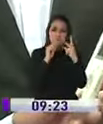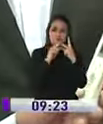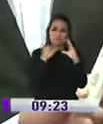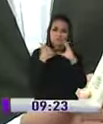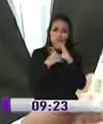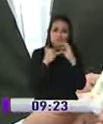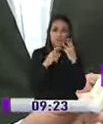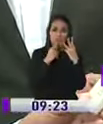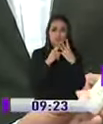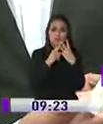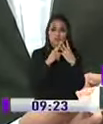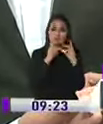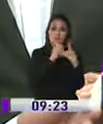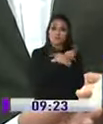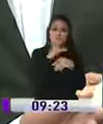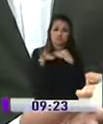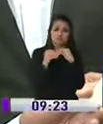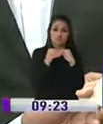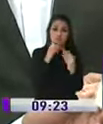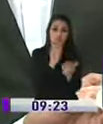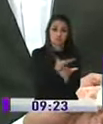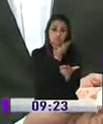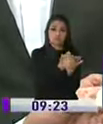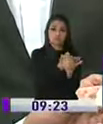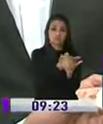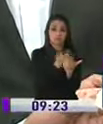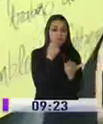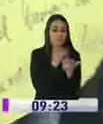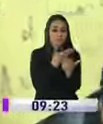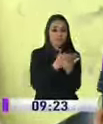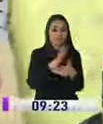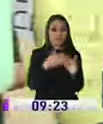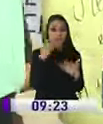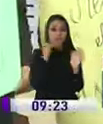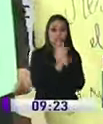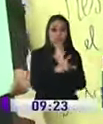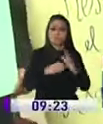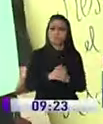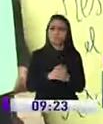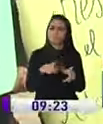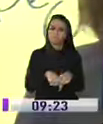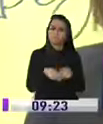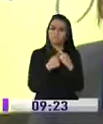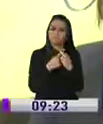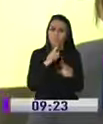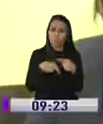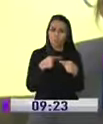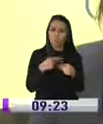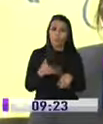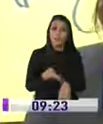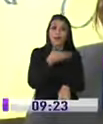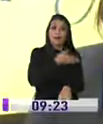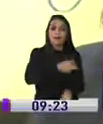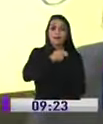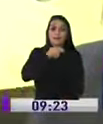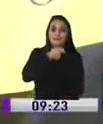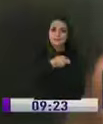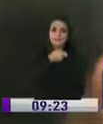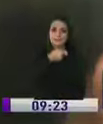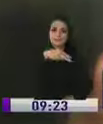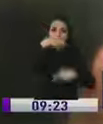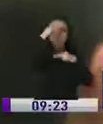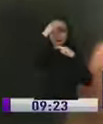las mismas que estoy adjuntando a la denuncia que estoy presentando esta mañana. Indicó que todo habría iniciado luego de conceder una entrevista